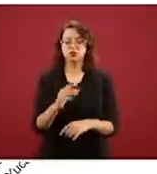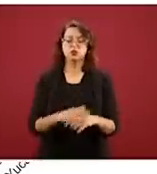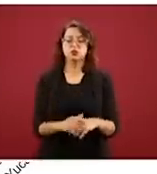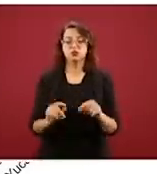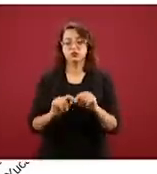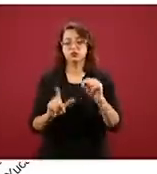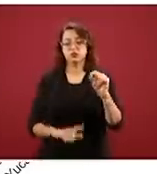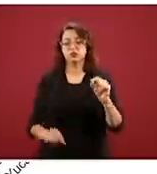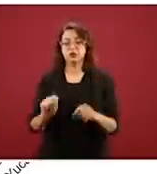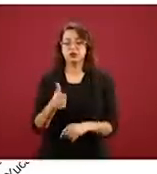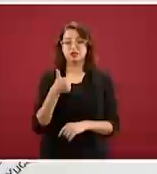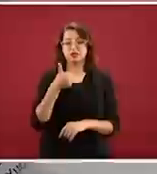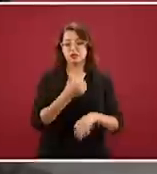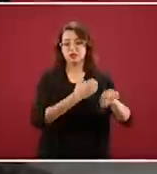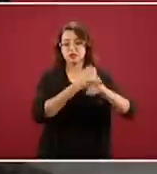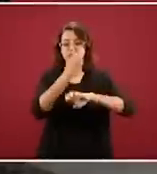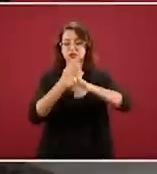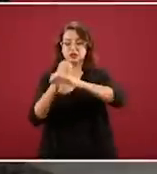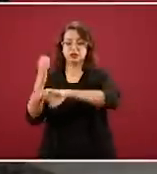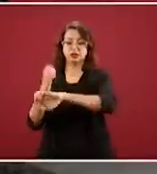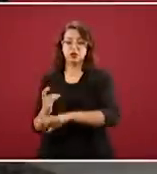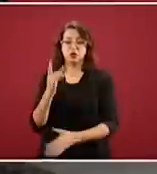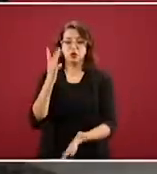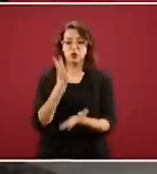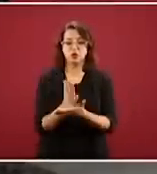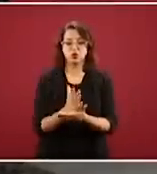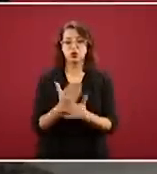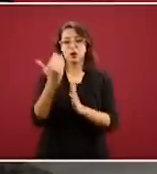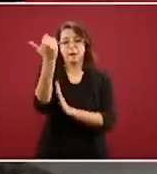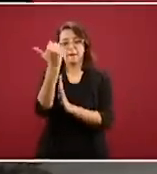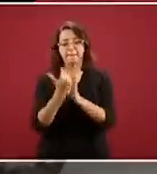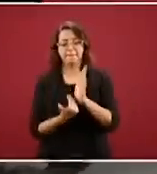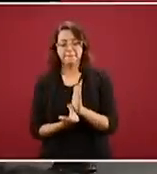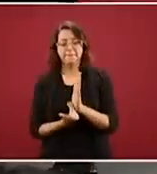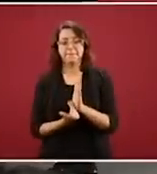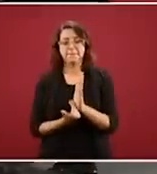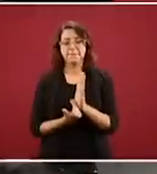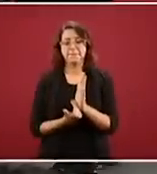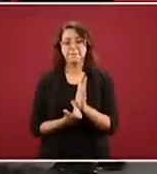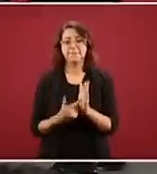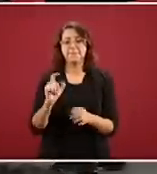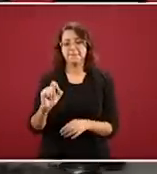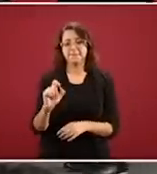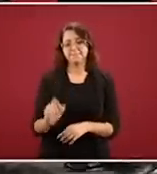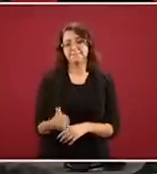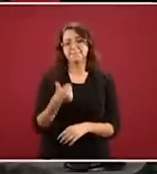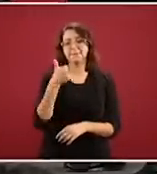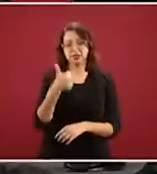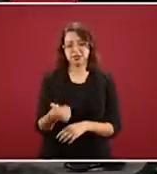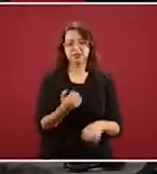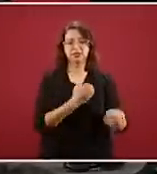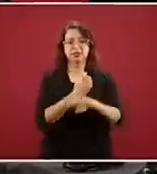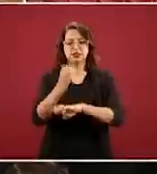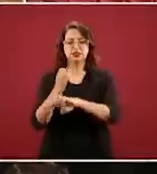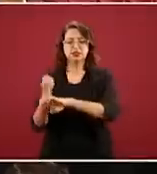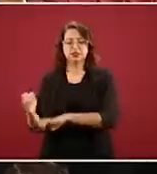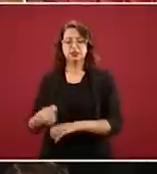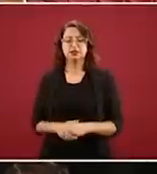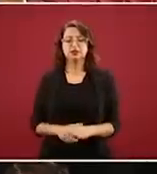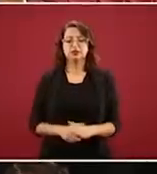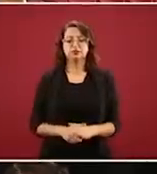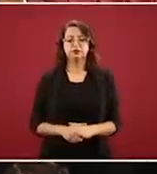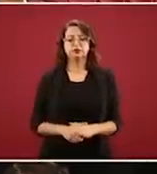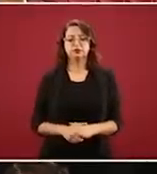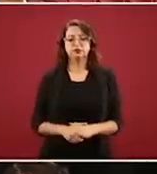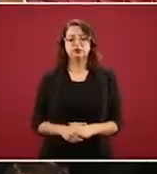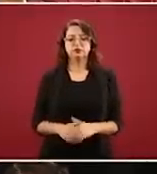en 6 entidades, solo en 6, inferior a la media nacional en 26 entidades.